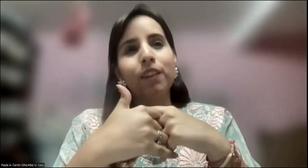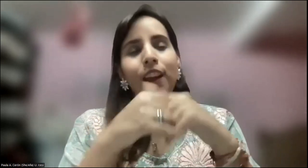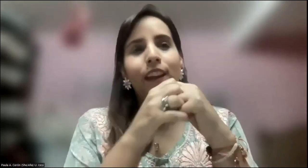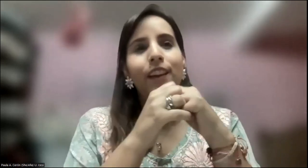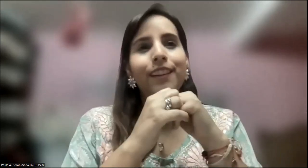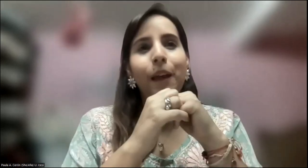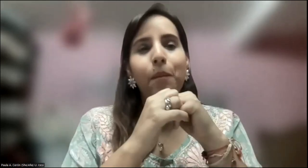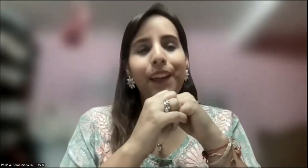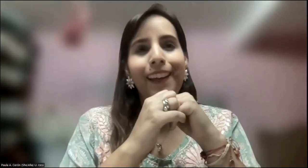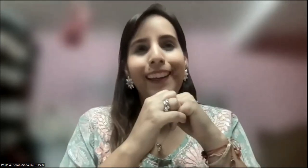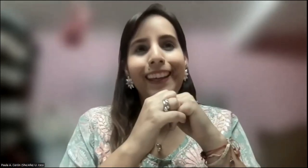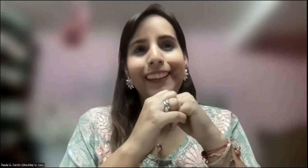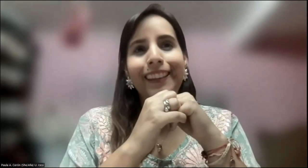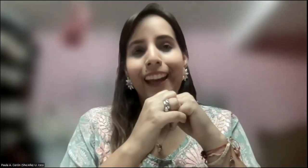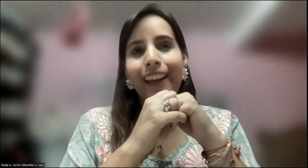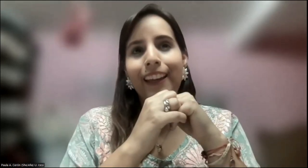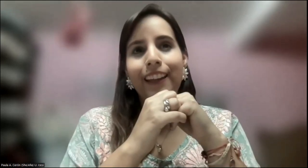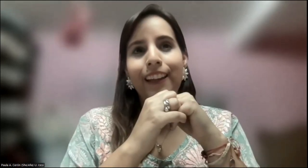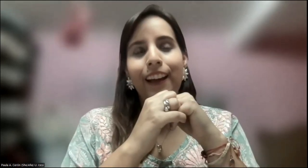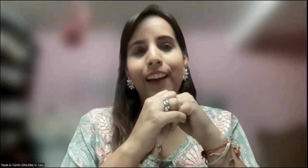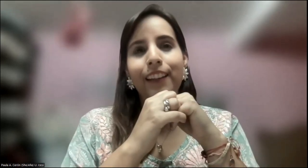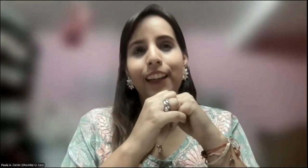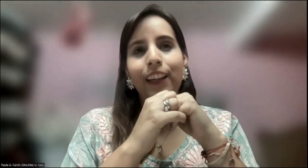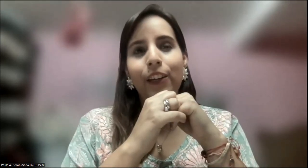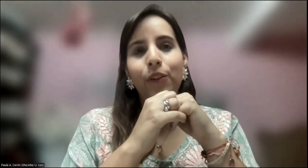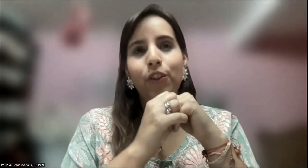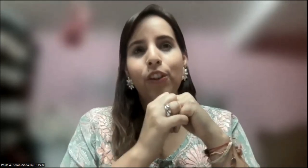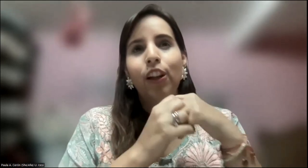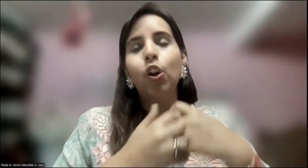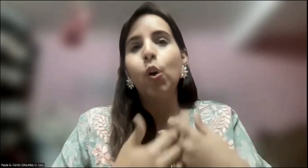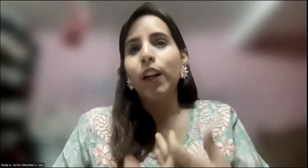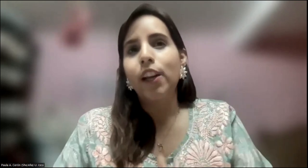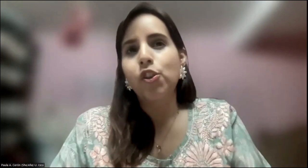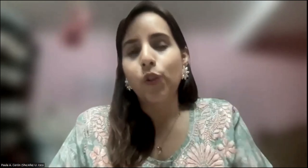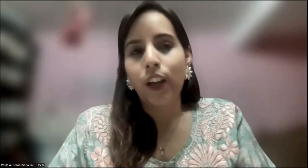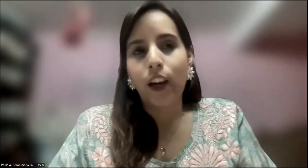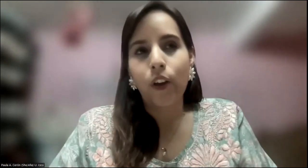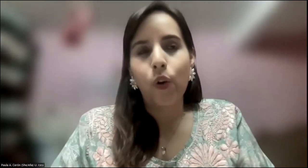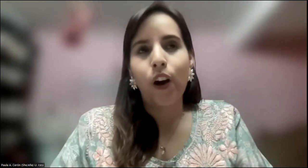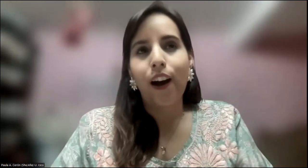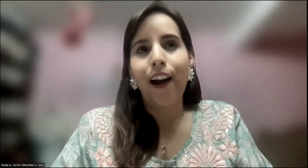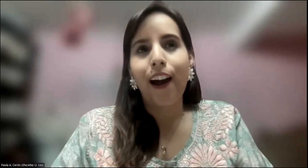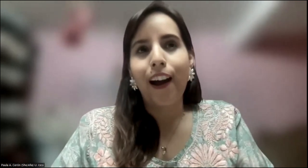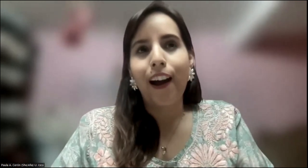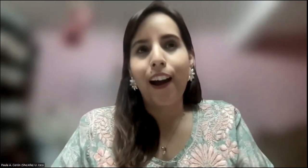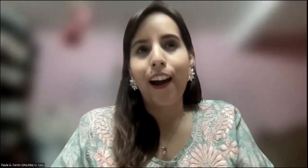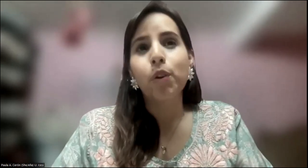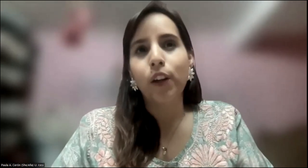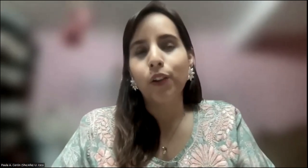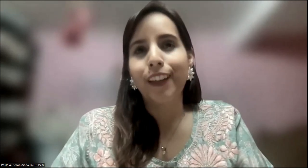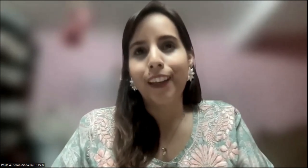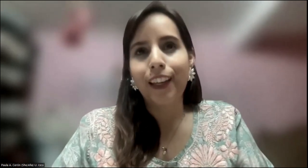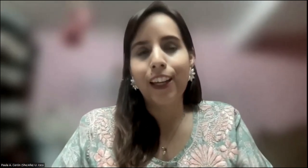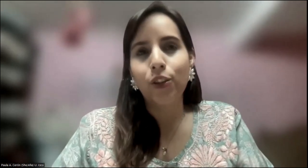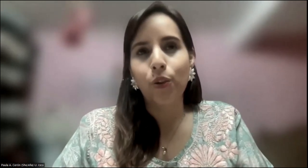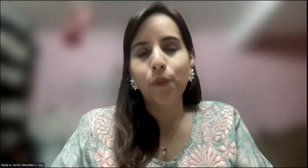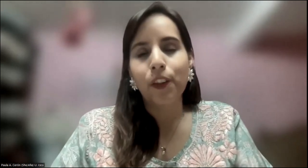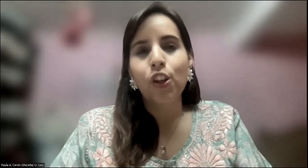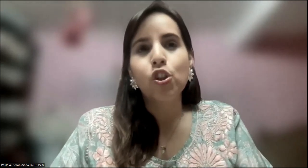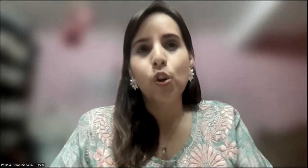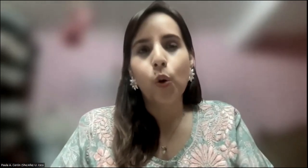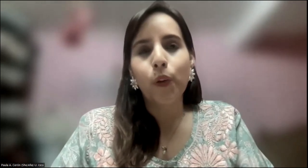Igualmente también hay que traer a terreno lo relacionado a el borrador de